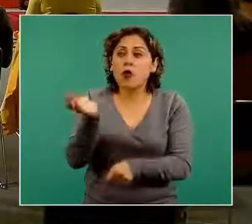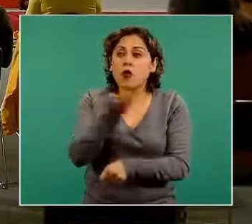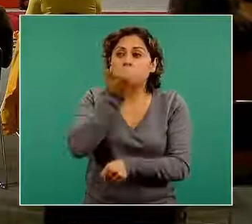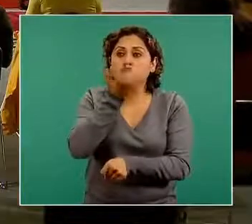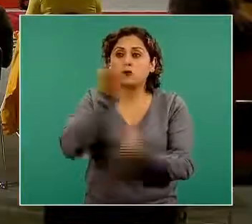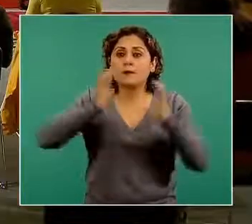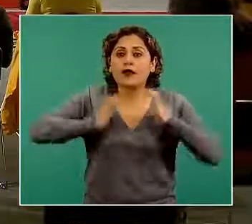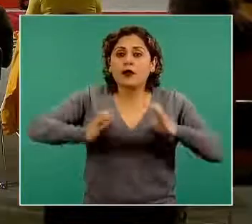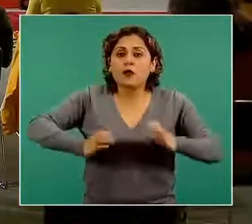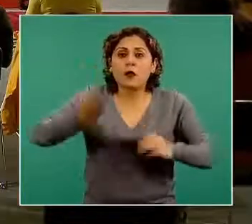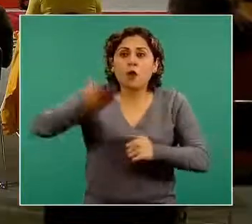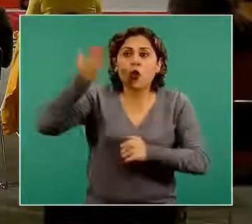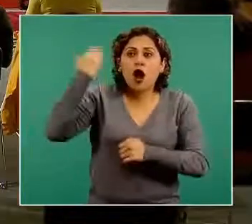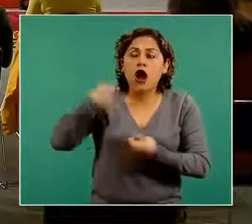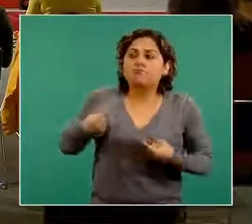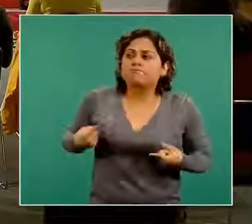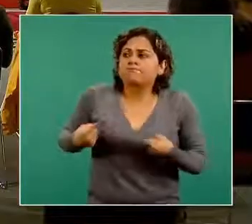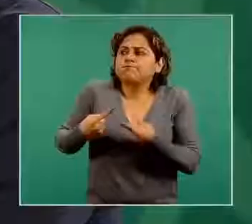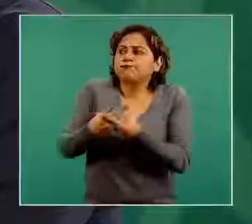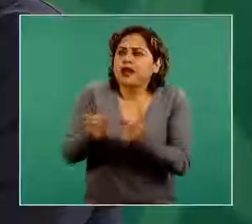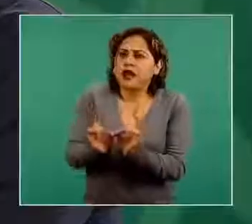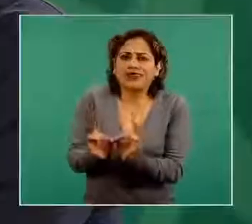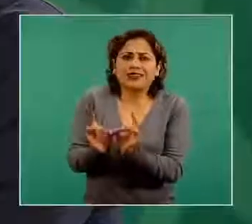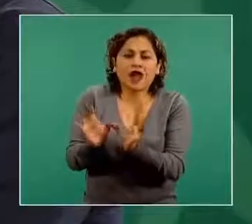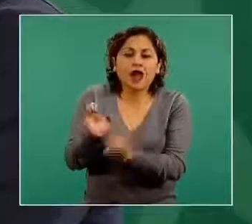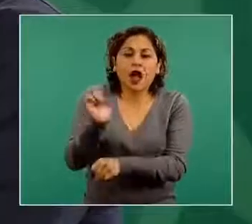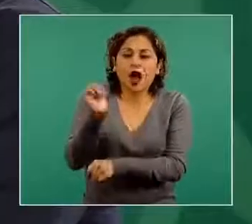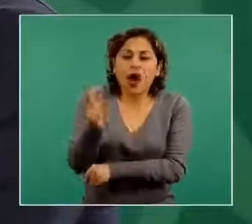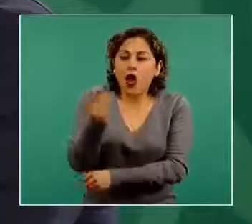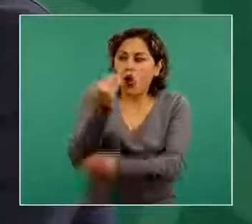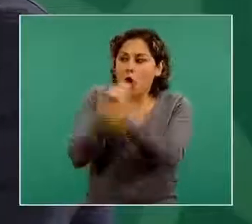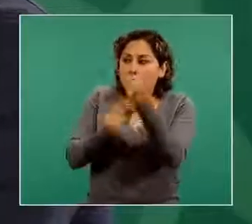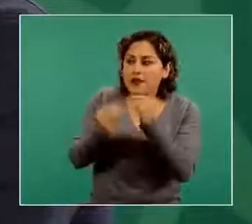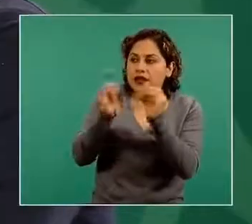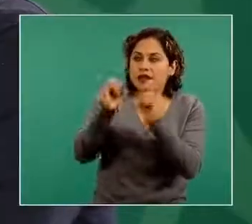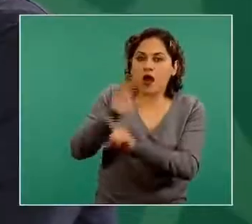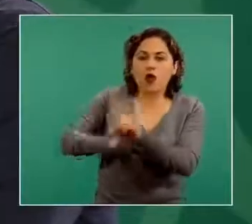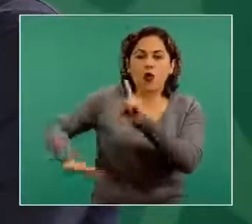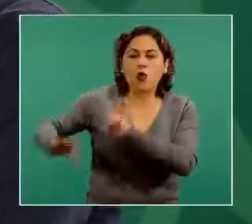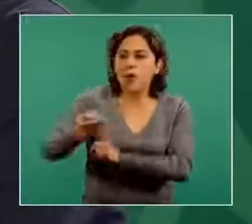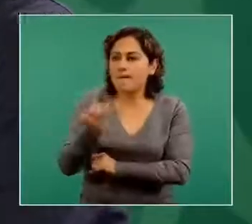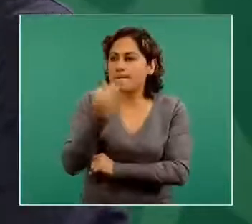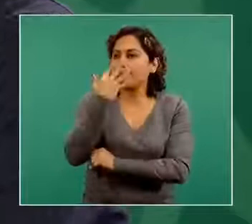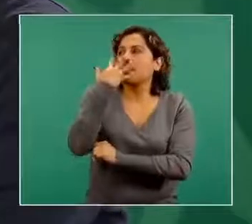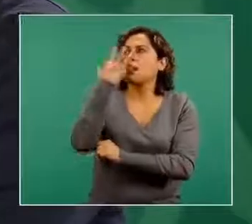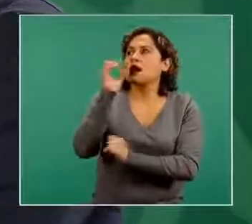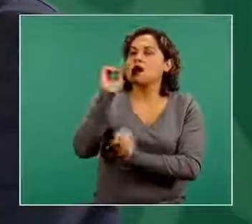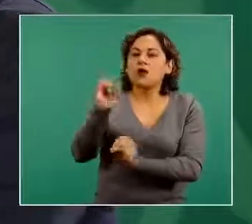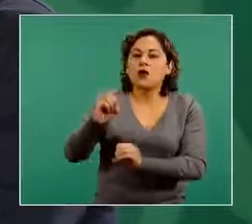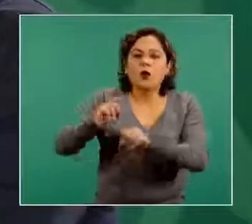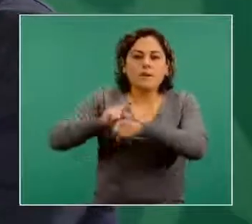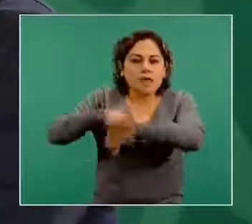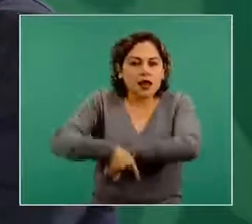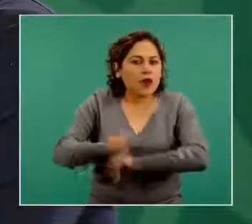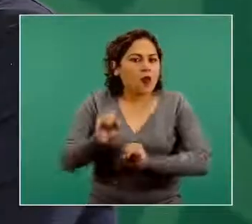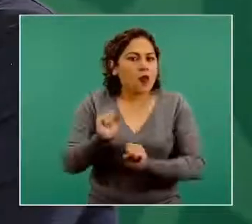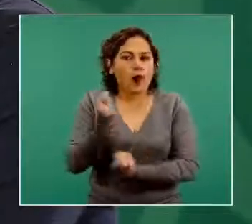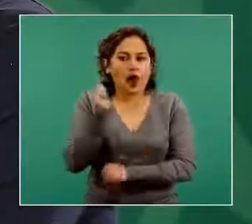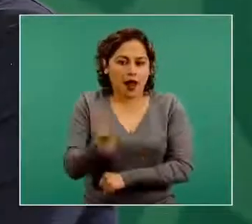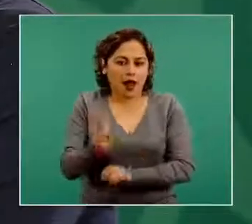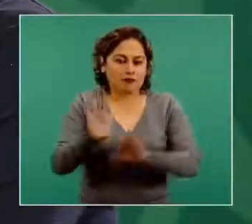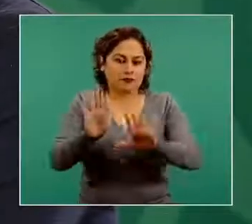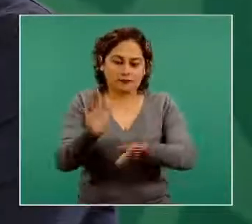ciertas sustancias, ciertos alimentos o ciertos químicos que en su momento pueden introducirse. Recordemos que para en su